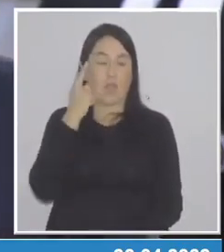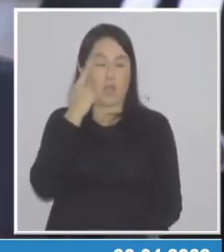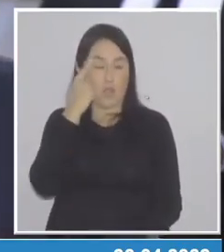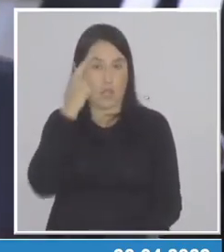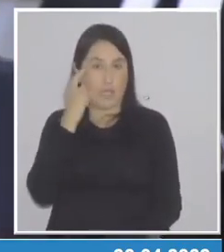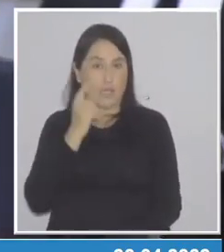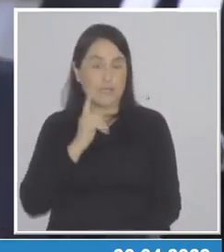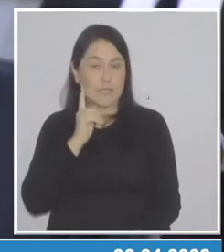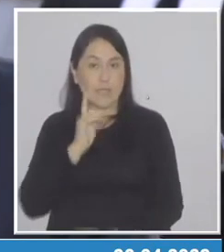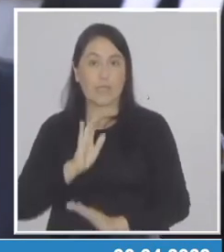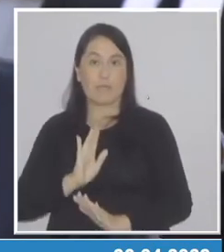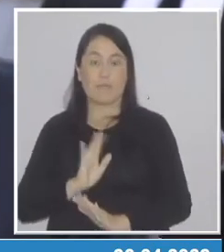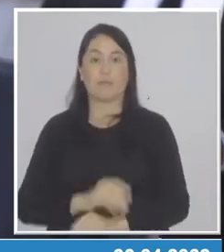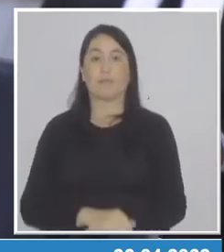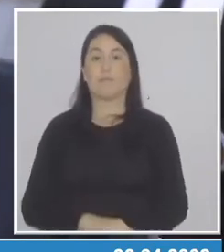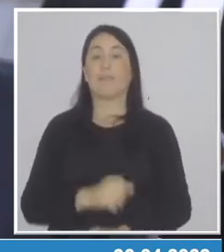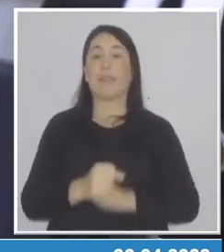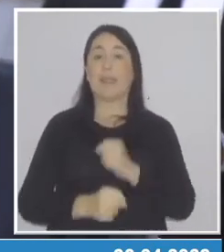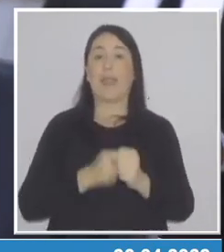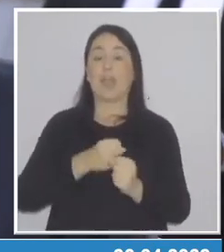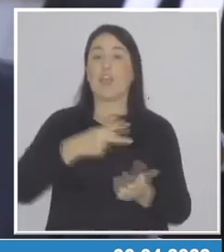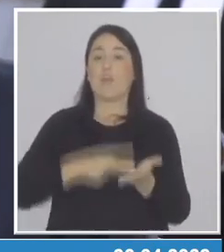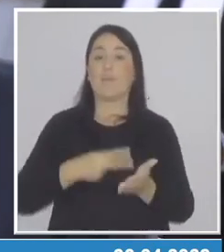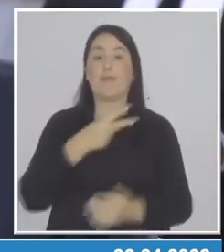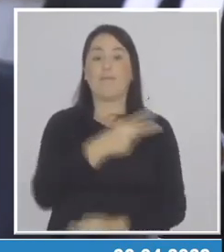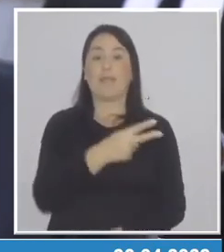año 2022 se elaboraron